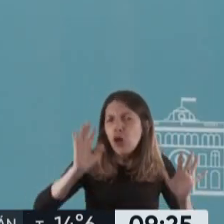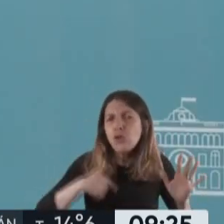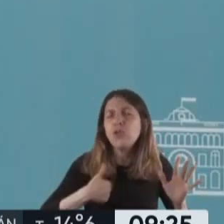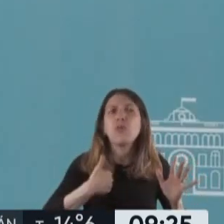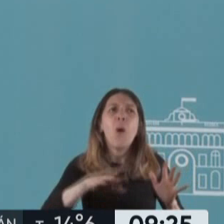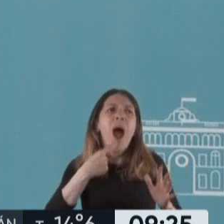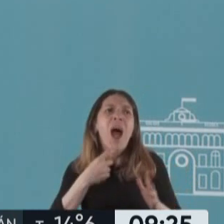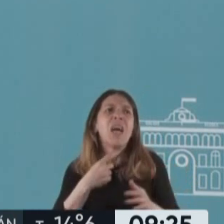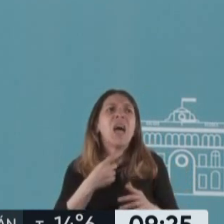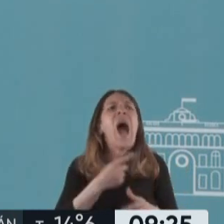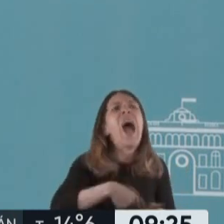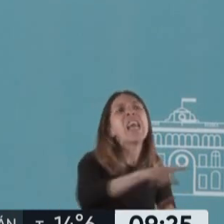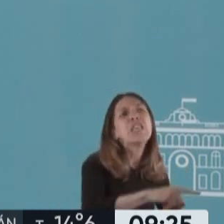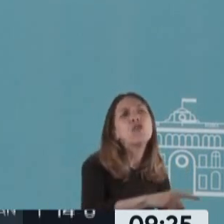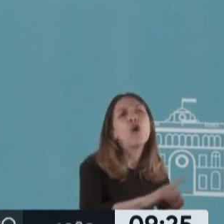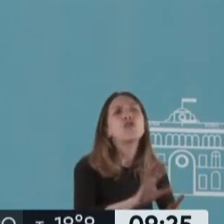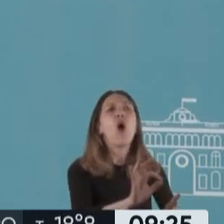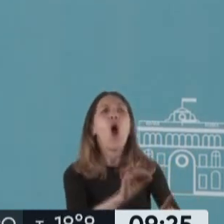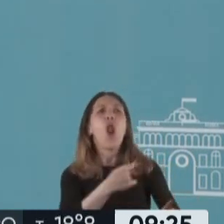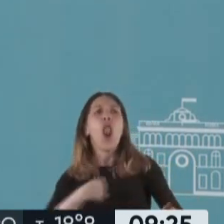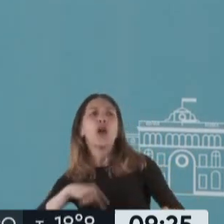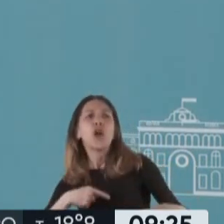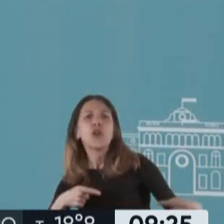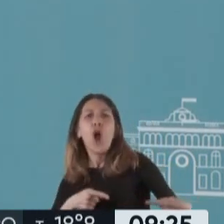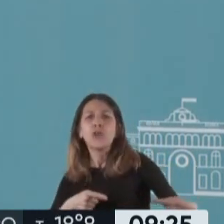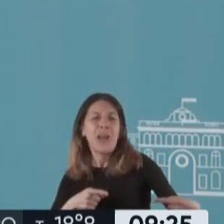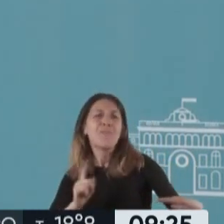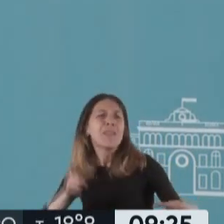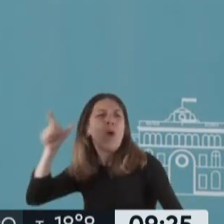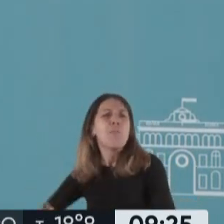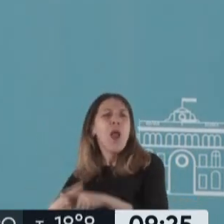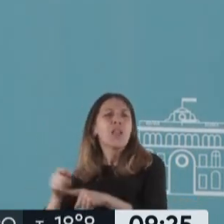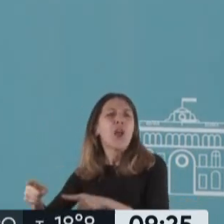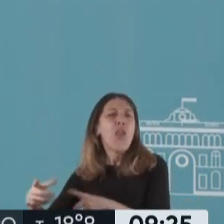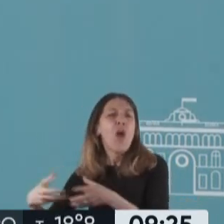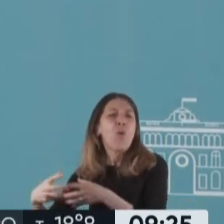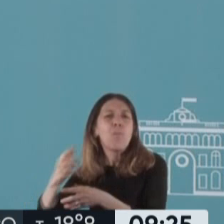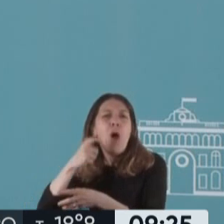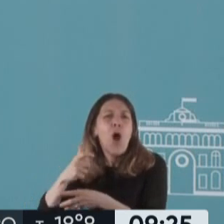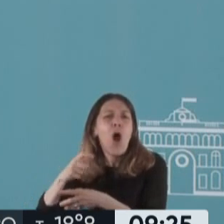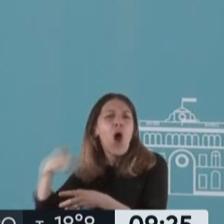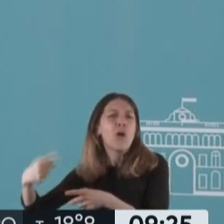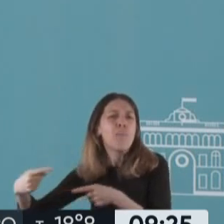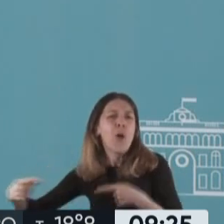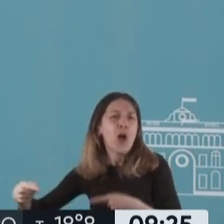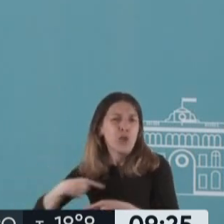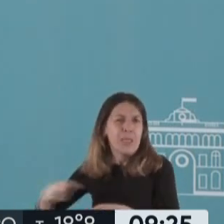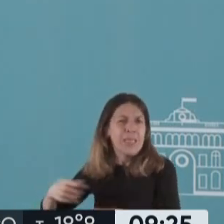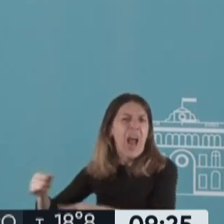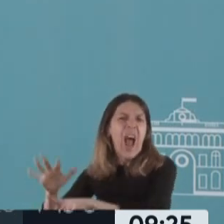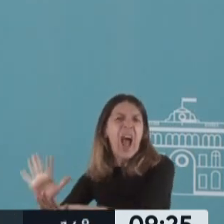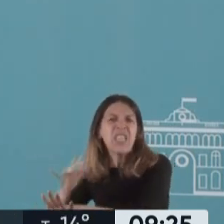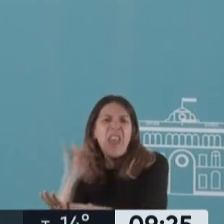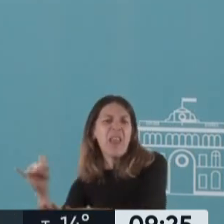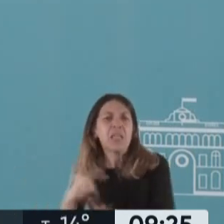una cuestión de ellos o nosotros, digamos, como hizo un dirigente de la oposición. Sí, me parece grave que la presidenta del principal partido